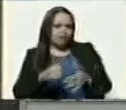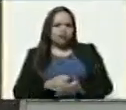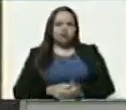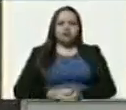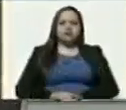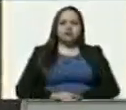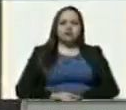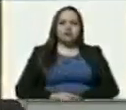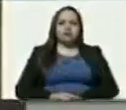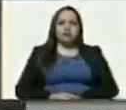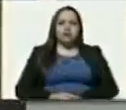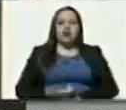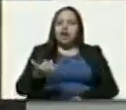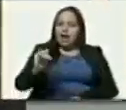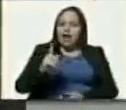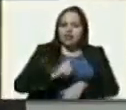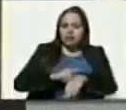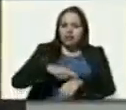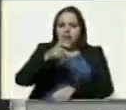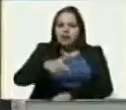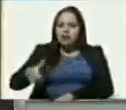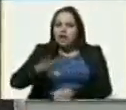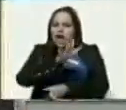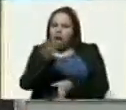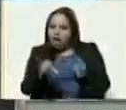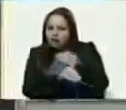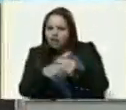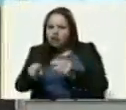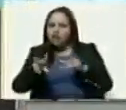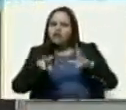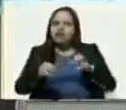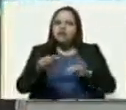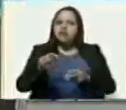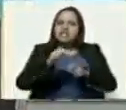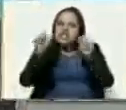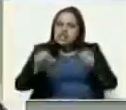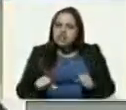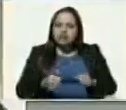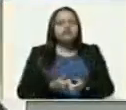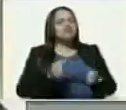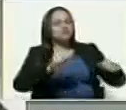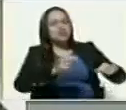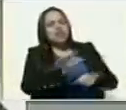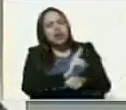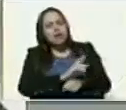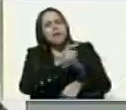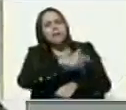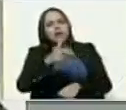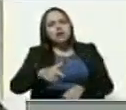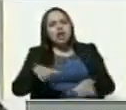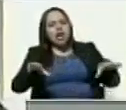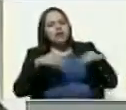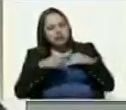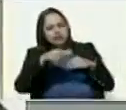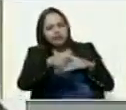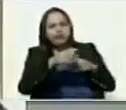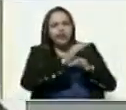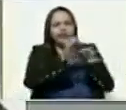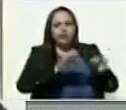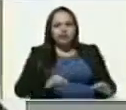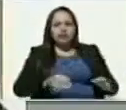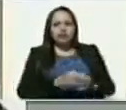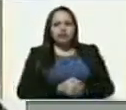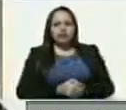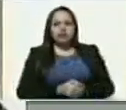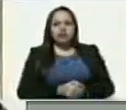margen de tiempo para que la gente se acople, se adapte a este nuevo sistema? Sí, eso va a ser rápido, que la gente asume la funcionalidad. Sí. Porque si, yo